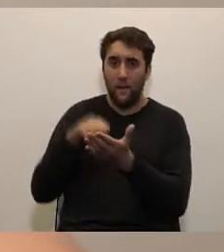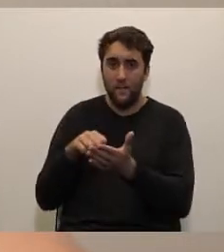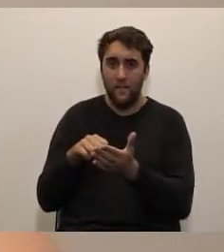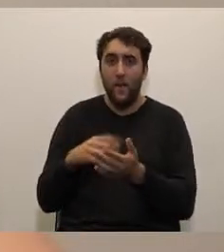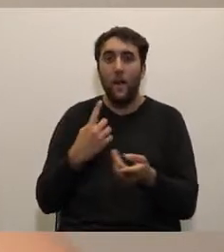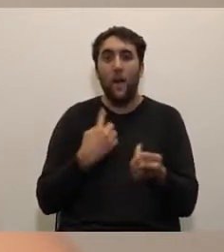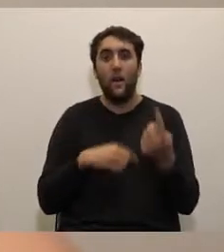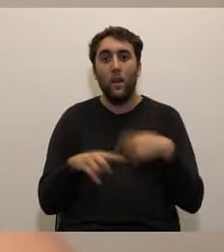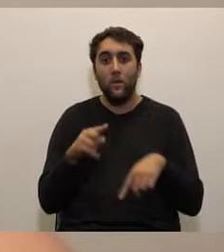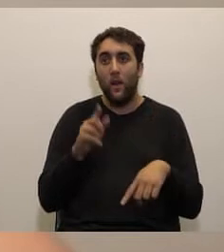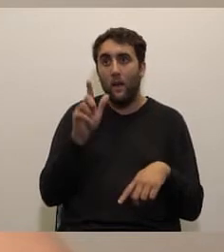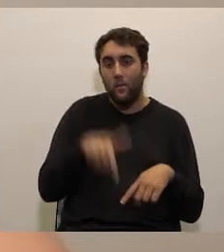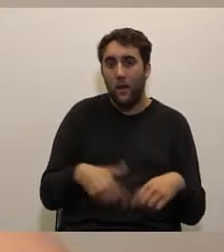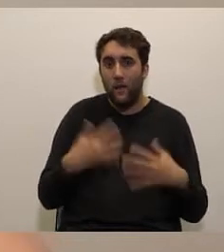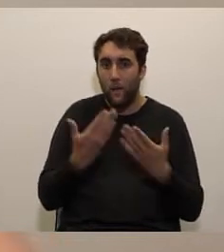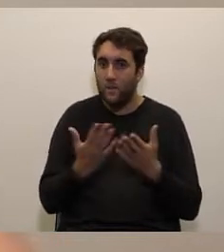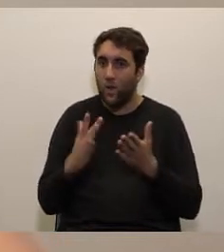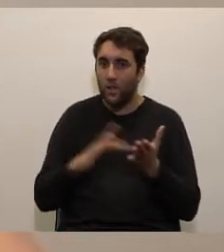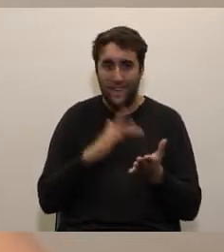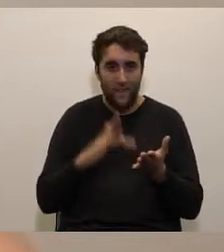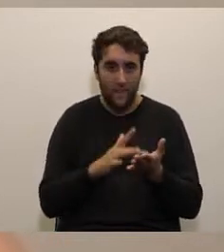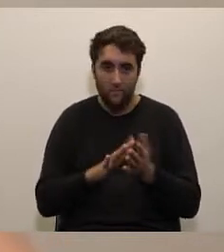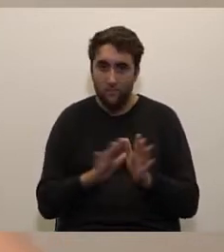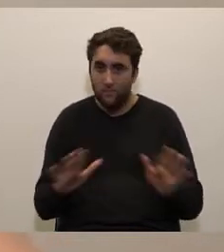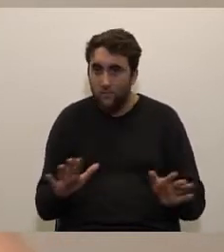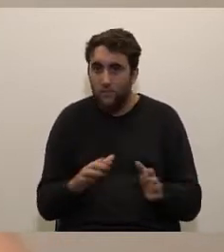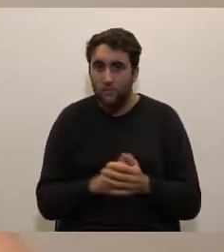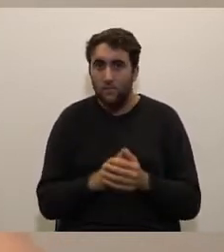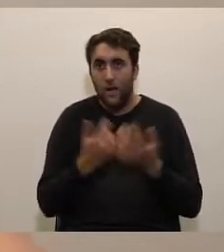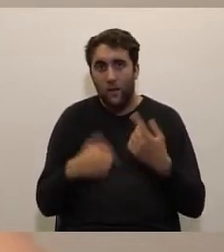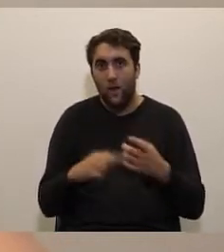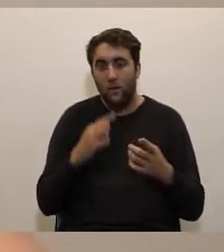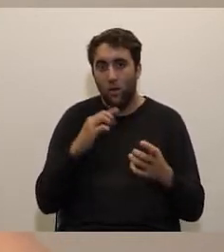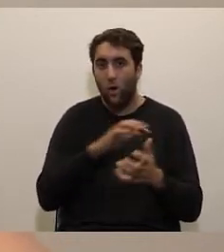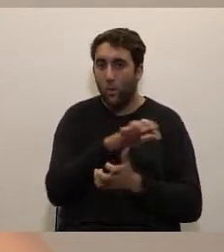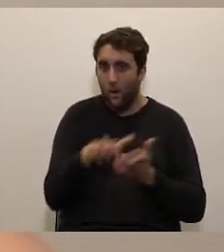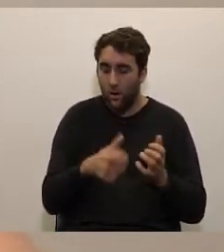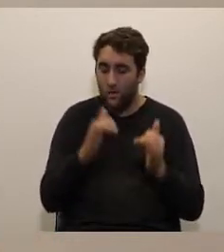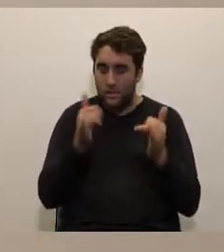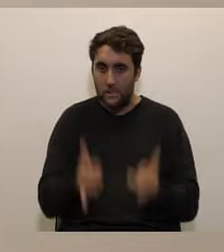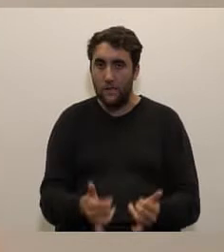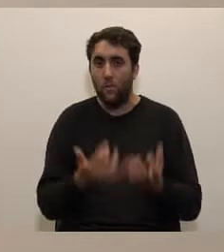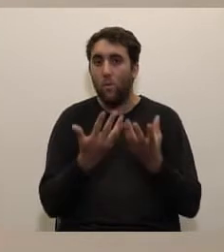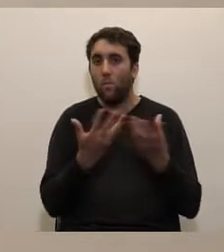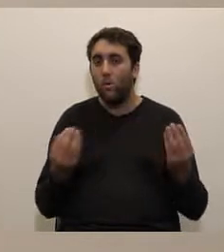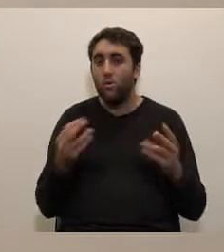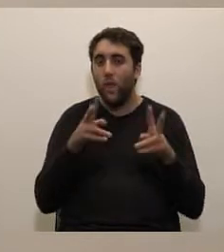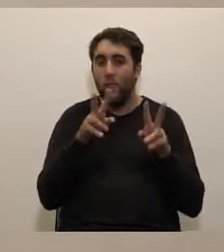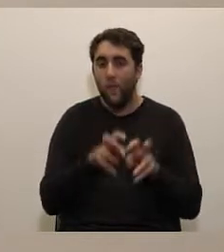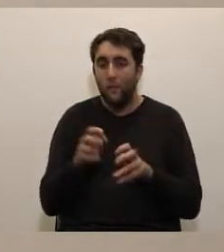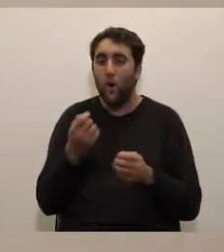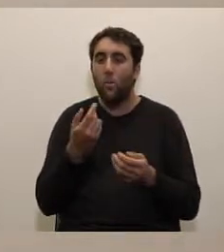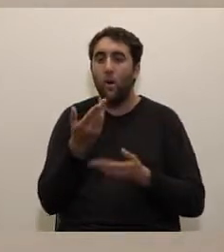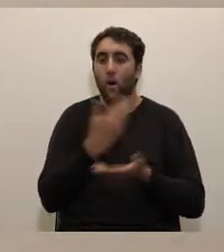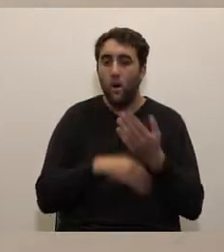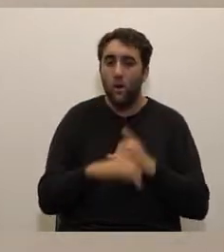de entrada fue todo muy digital, digamos. Esto fue bastante complejo porque muchos de estos temas, como compartir